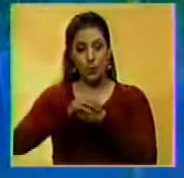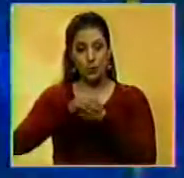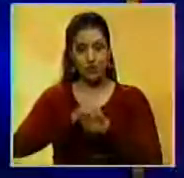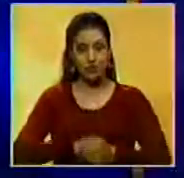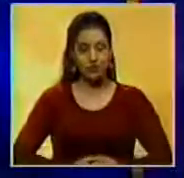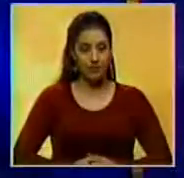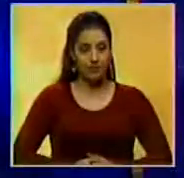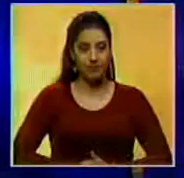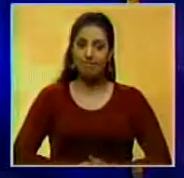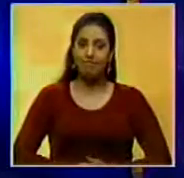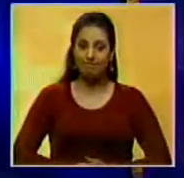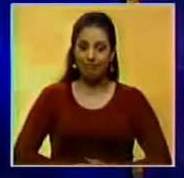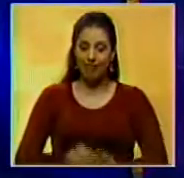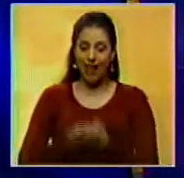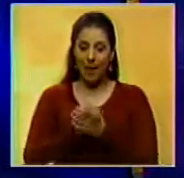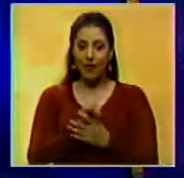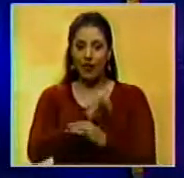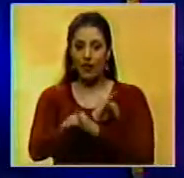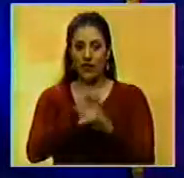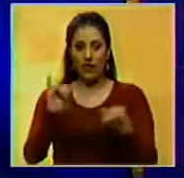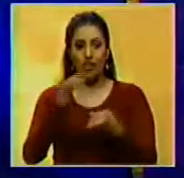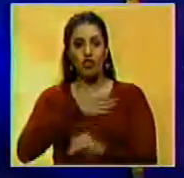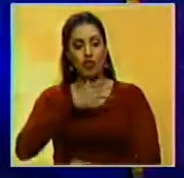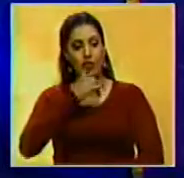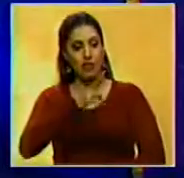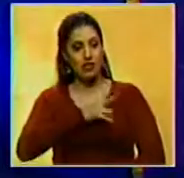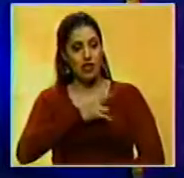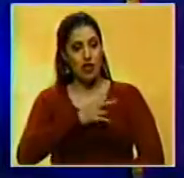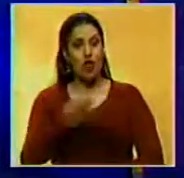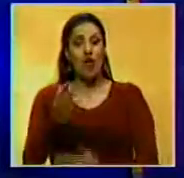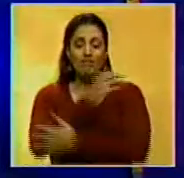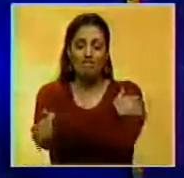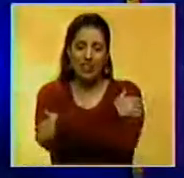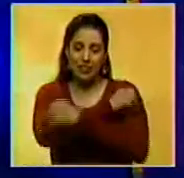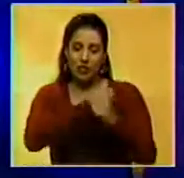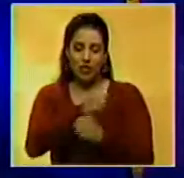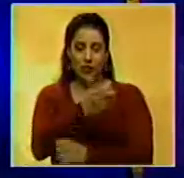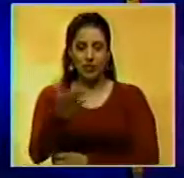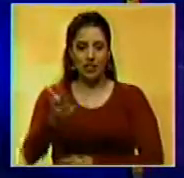Amigas y amigos, hasta aquí estamos en Río, en su noticiero Venevisión. Un fuerte abrazo para todos.